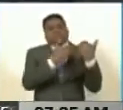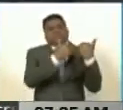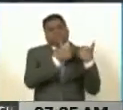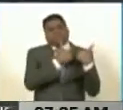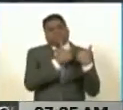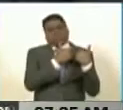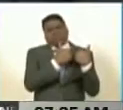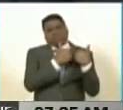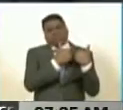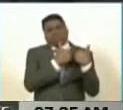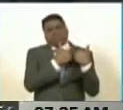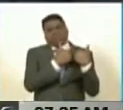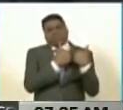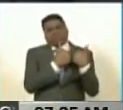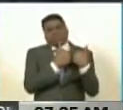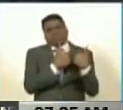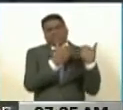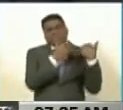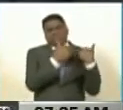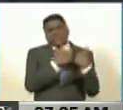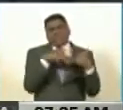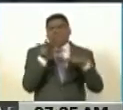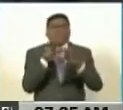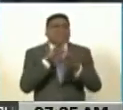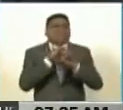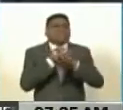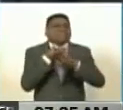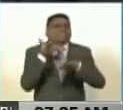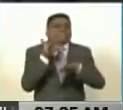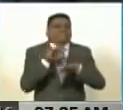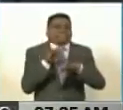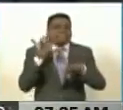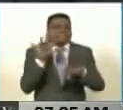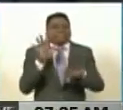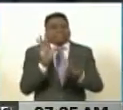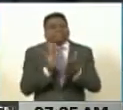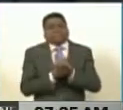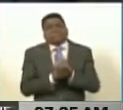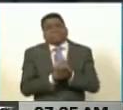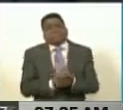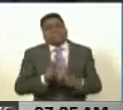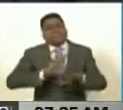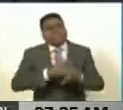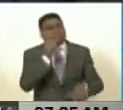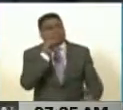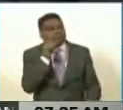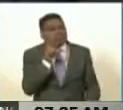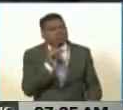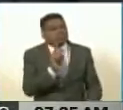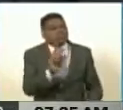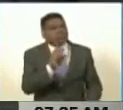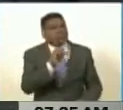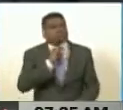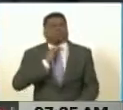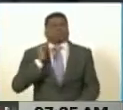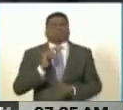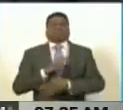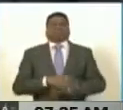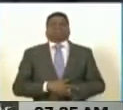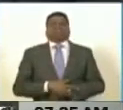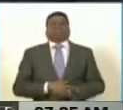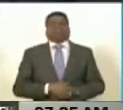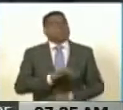especialmente, diría, sensibles y delicados, ¿no? Porque cuando tú, tu vocería, tú la prestas, por